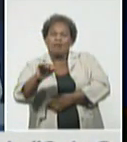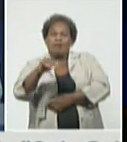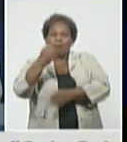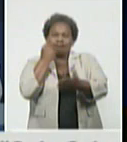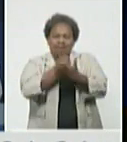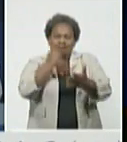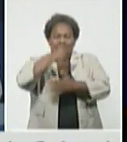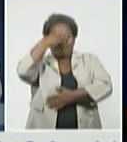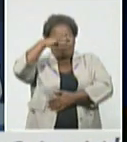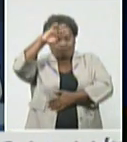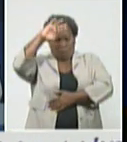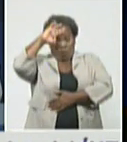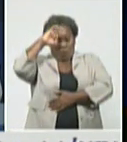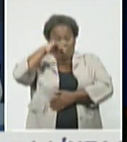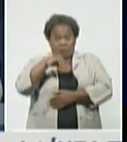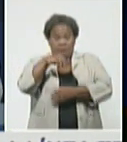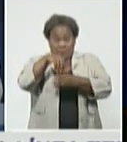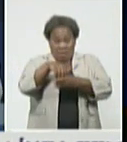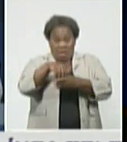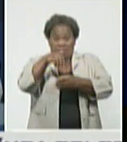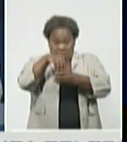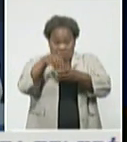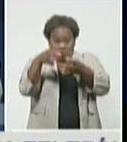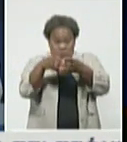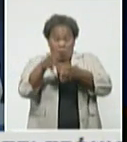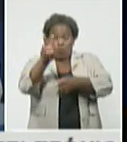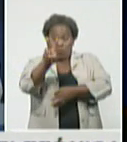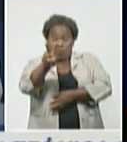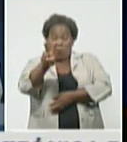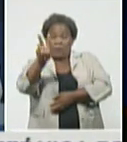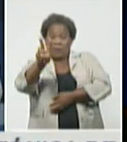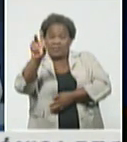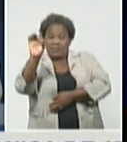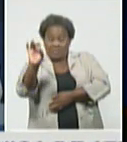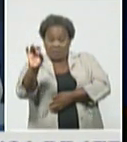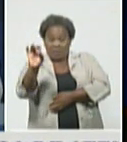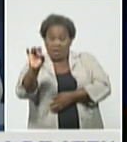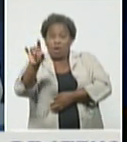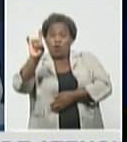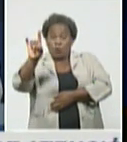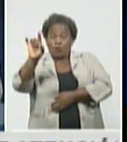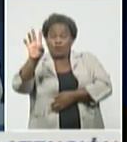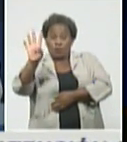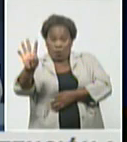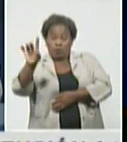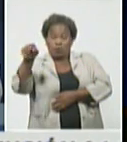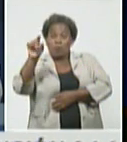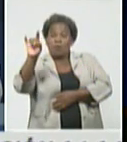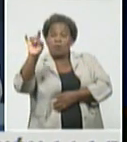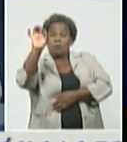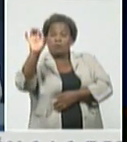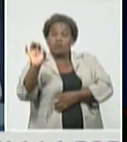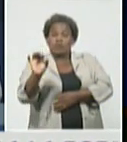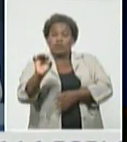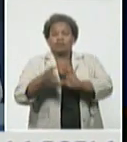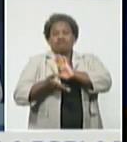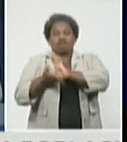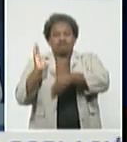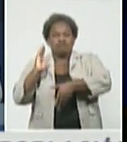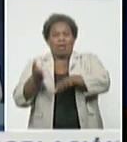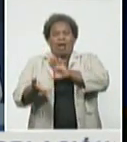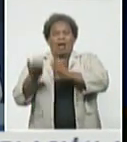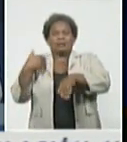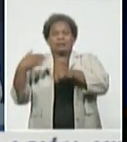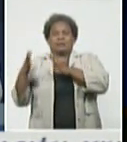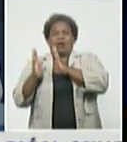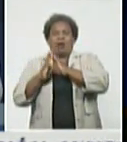de los cuales 227, el 94,9%, pues se encuentran recuperados, se encuentran